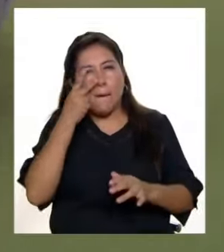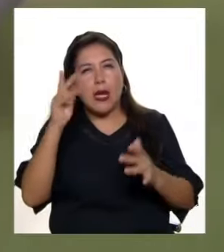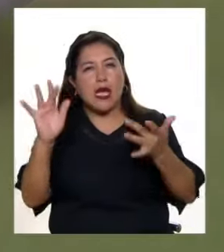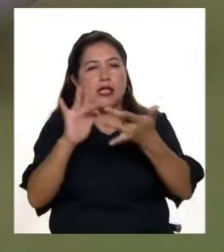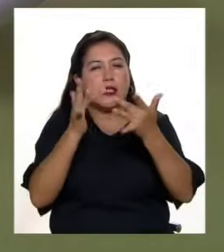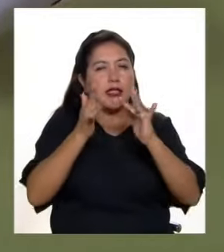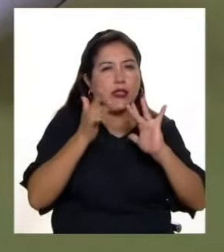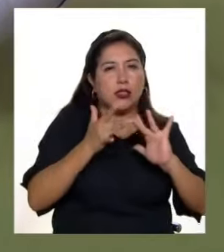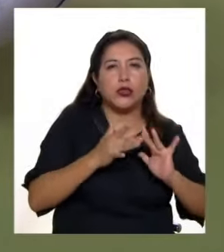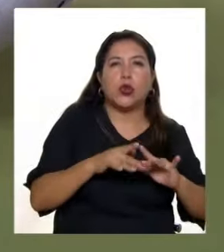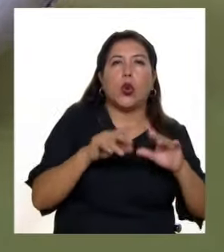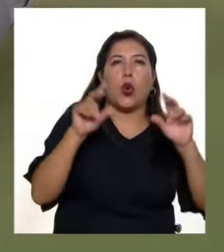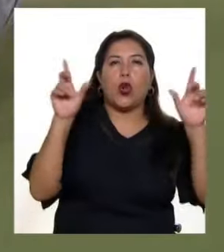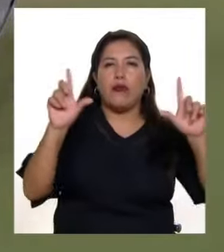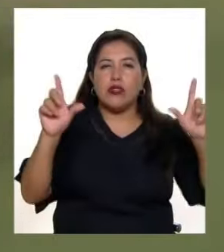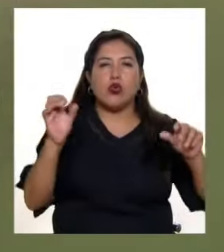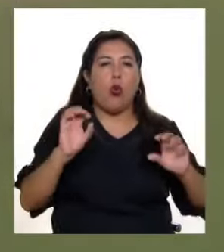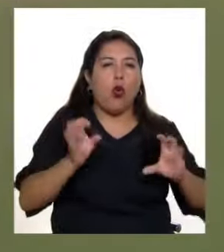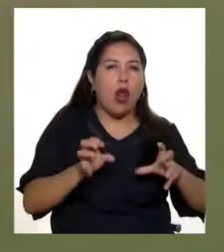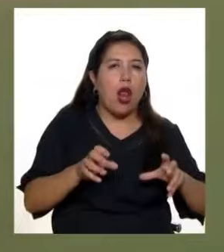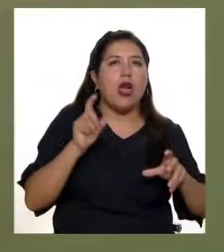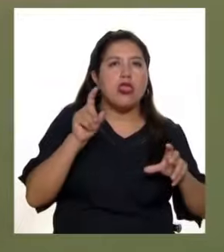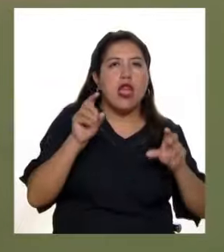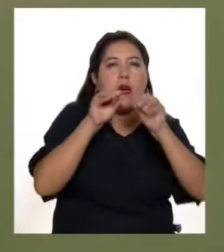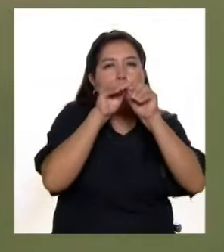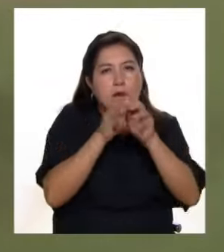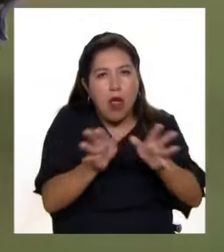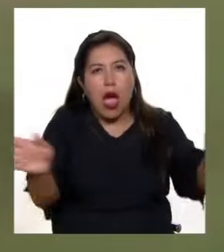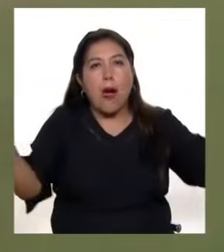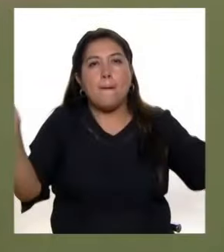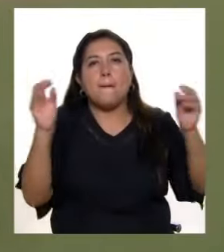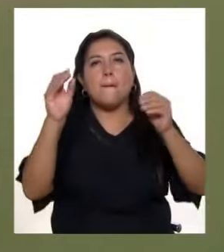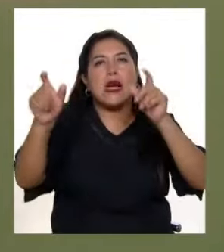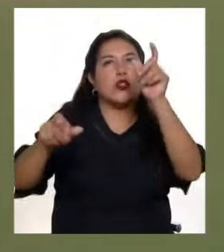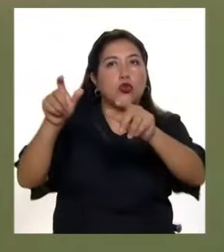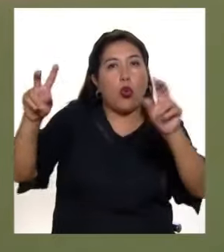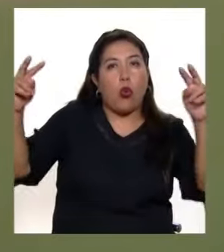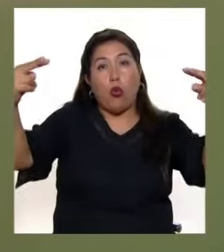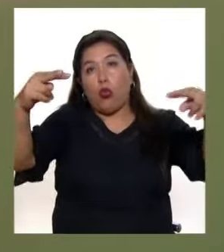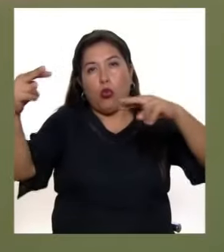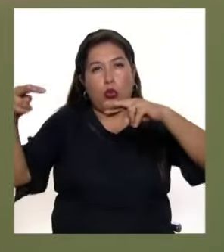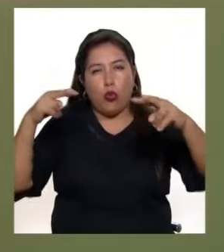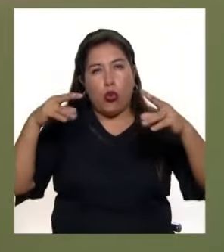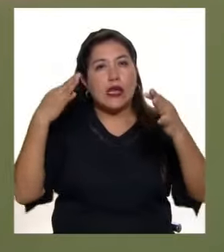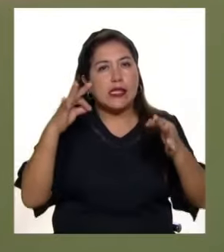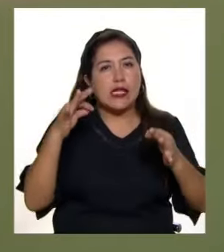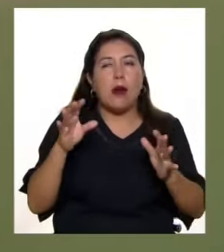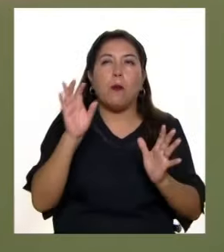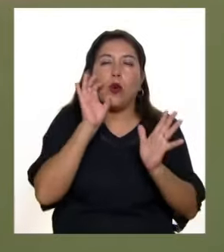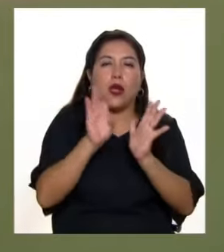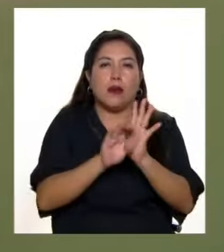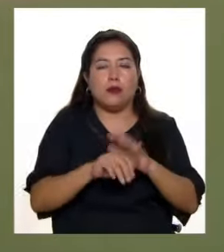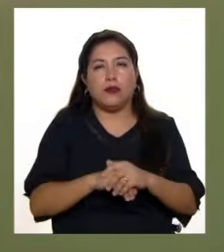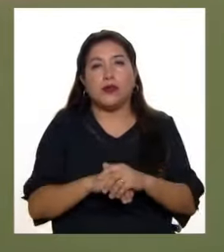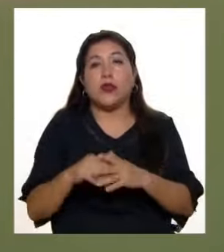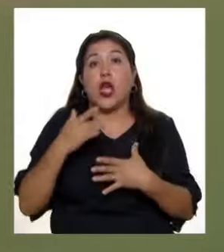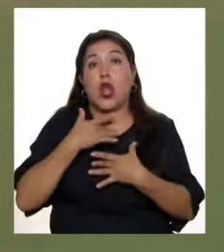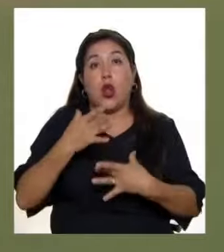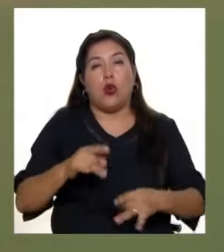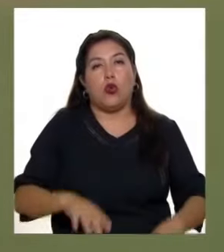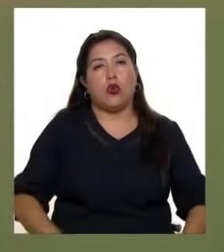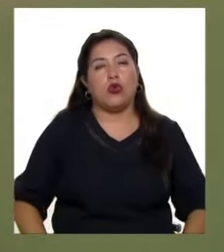una audiencia amplia, pero hay de todo, ¿no? Claro. Claro, o sea, hay simplemente que le gustan porque eres